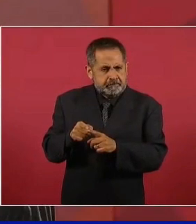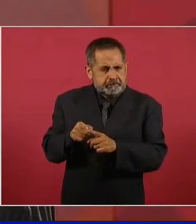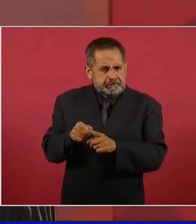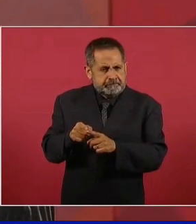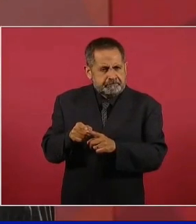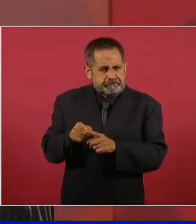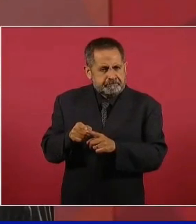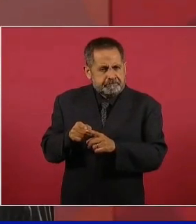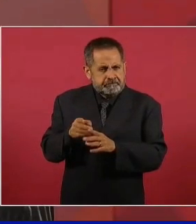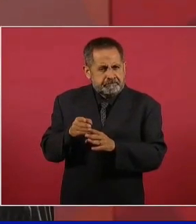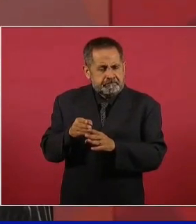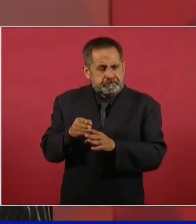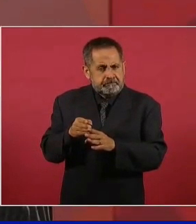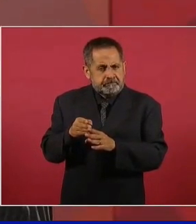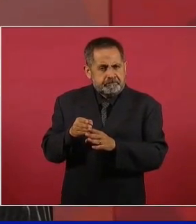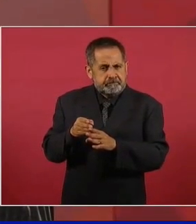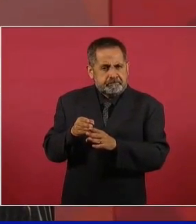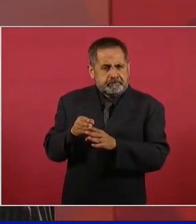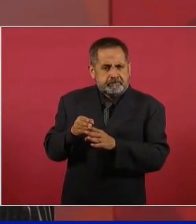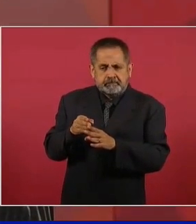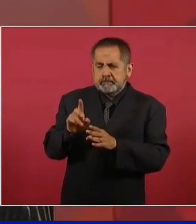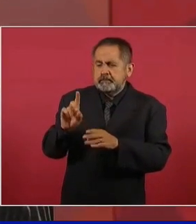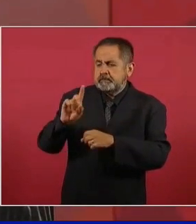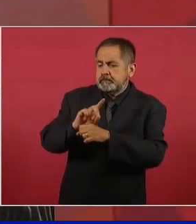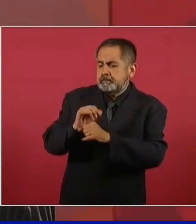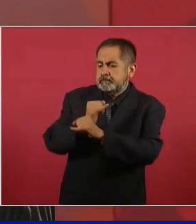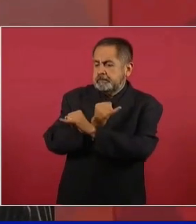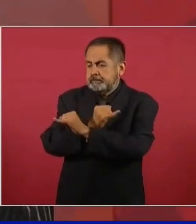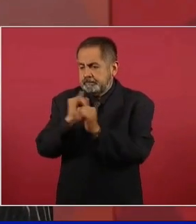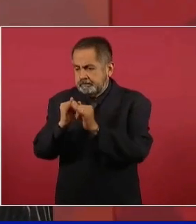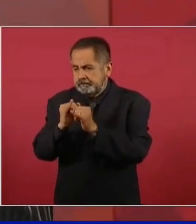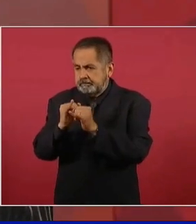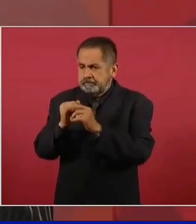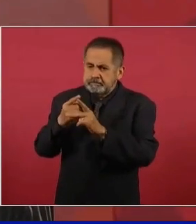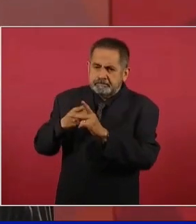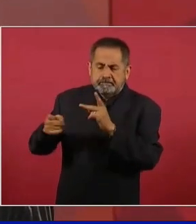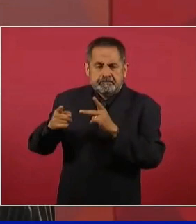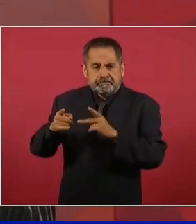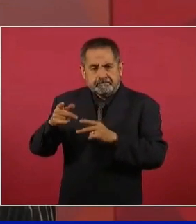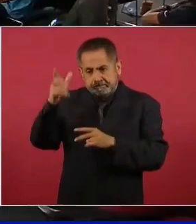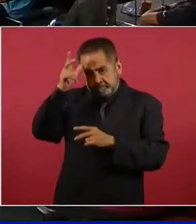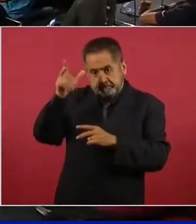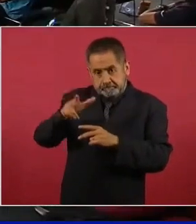de el grito de independencia de Hidalgo.